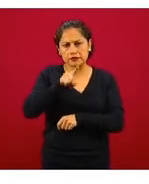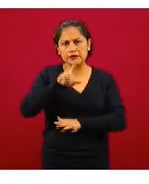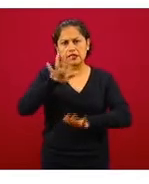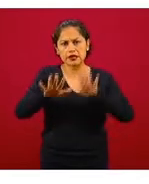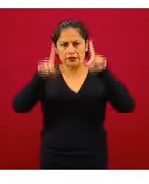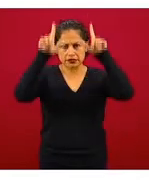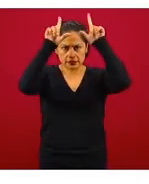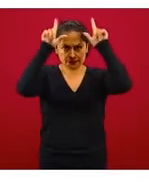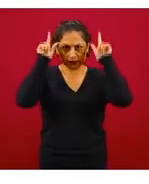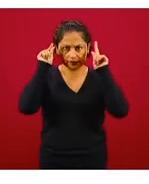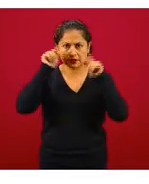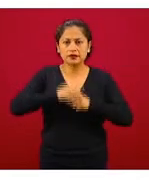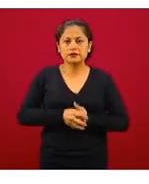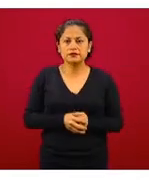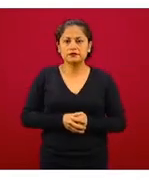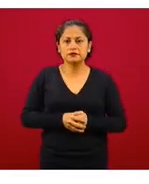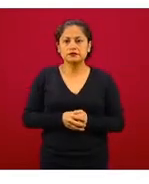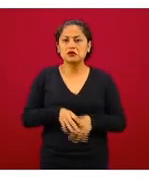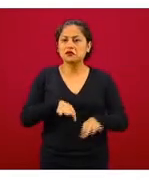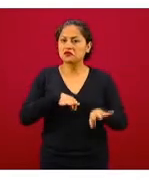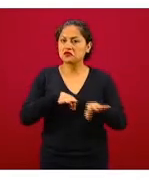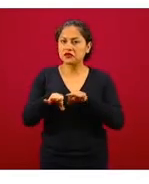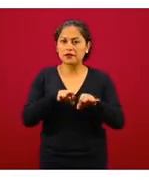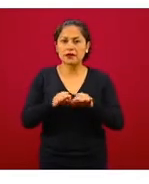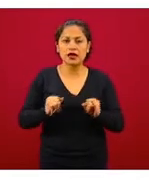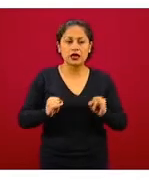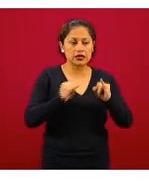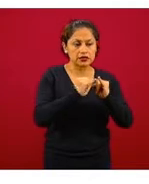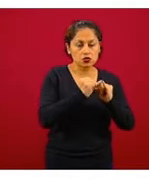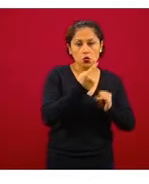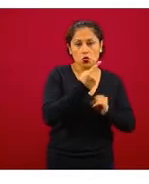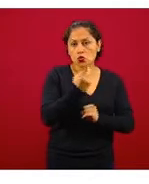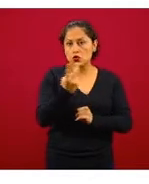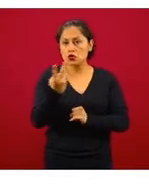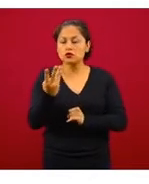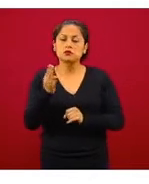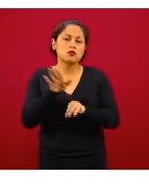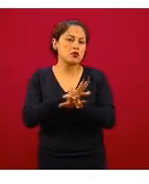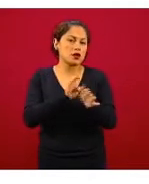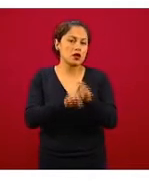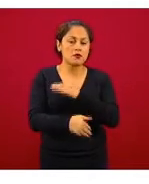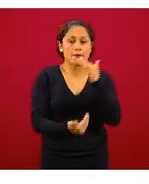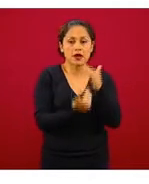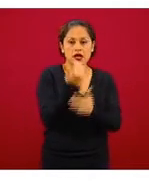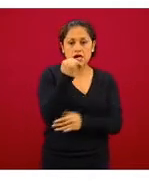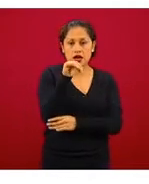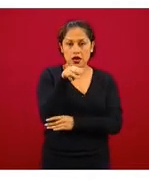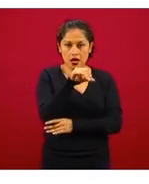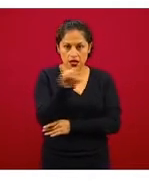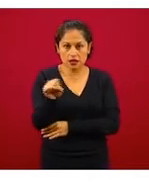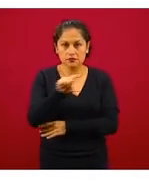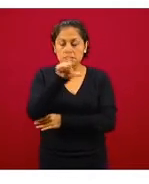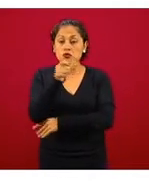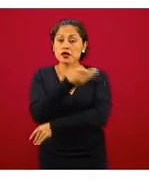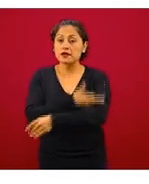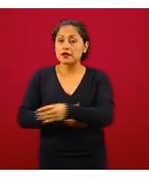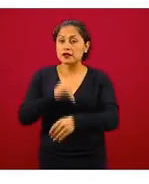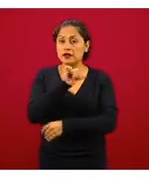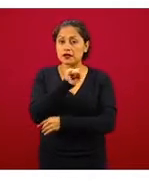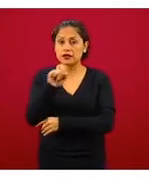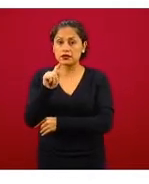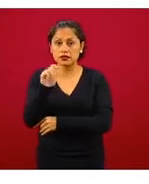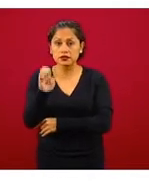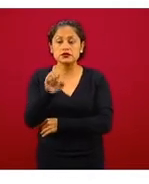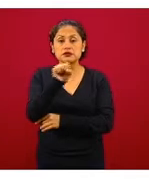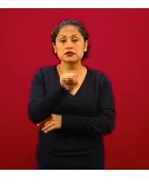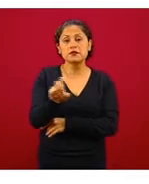de enfermería, laboran en más de una institución. When we take En a la look mañana at laboran en el IMSS, en la this tarde en el information ISSSTE, by el fin de semana en el institution,